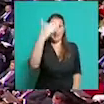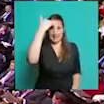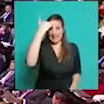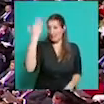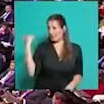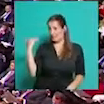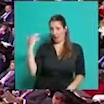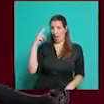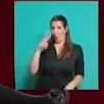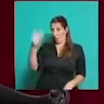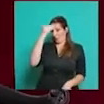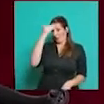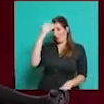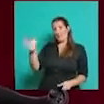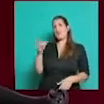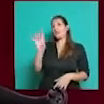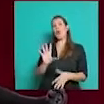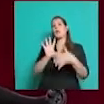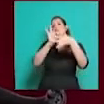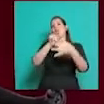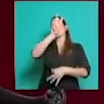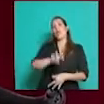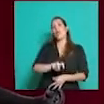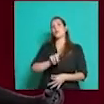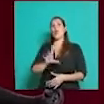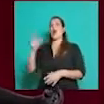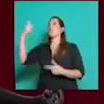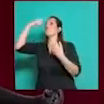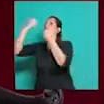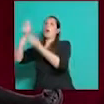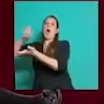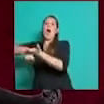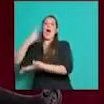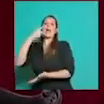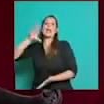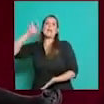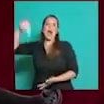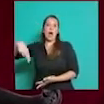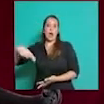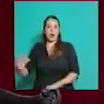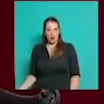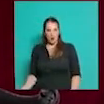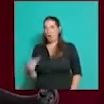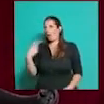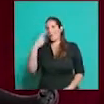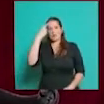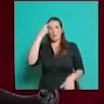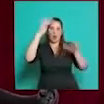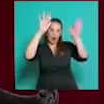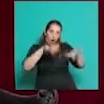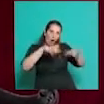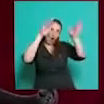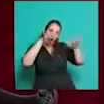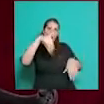mundo, y el mundo tiene crisis, y el mundo hay capitales que son más grandes y que hacen cuestiones que son de la macroeconomía que a veces